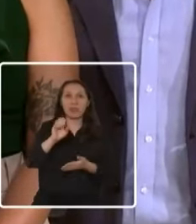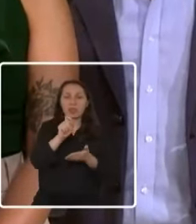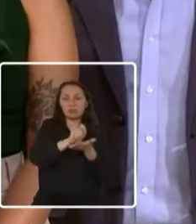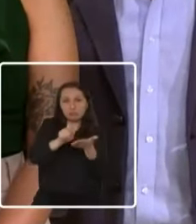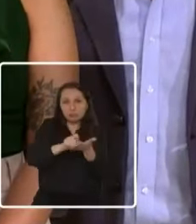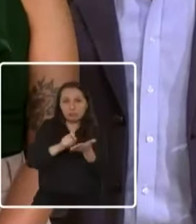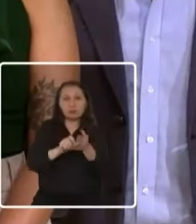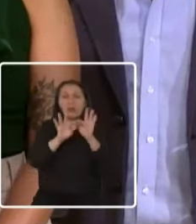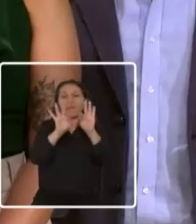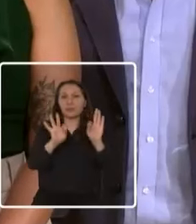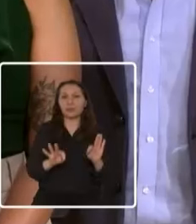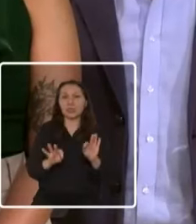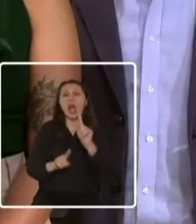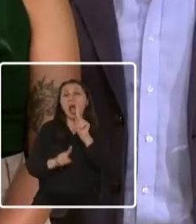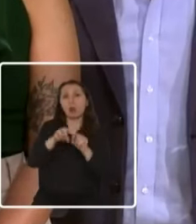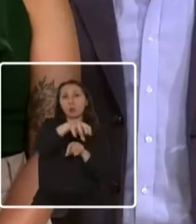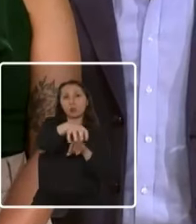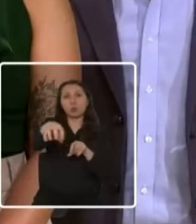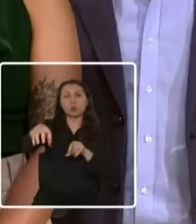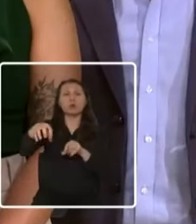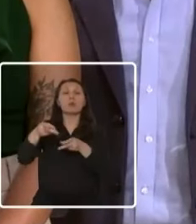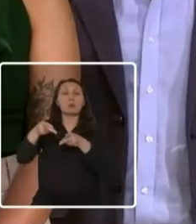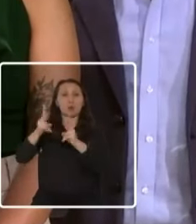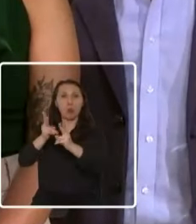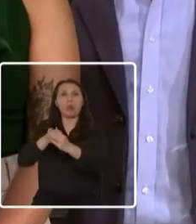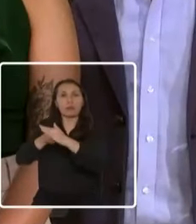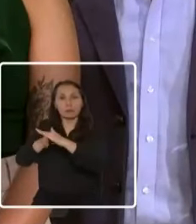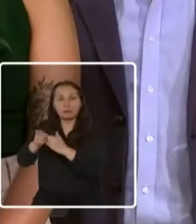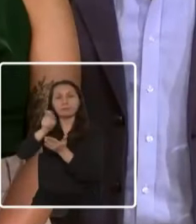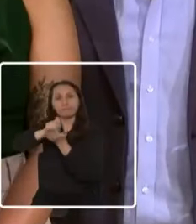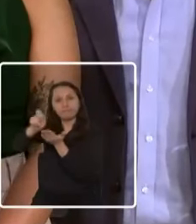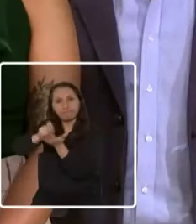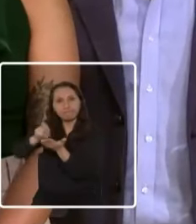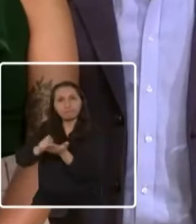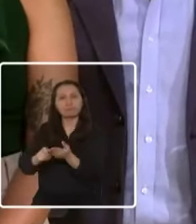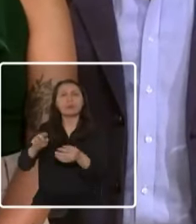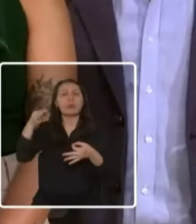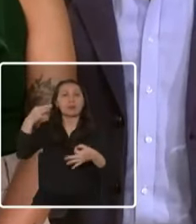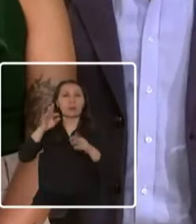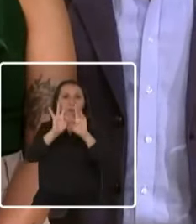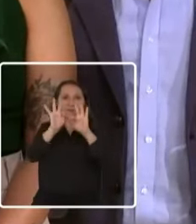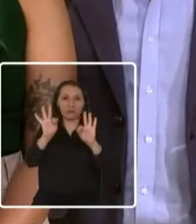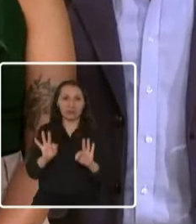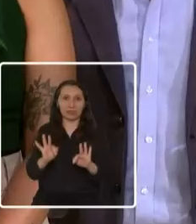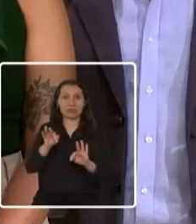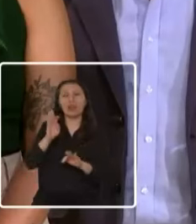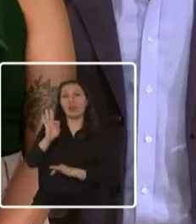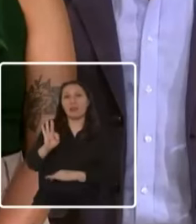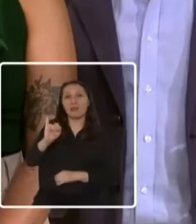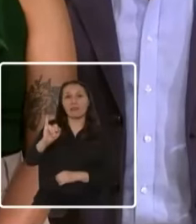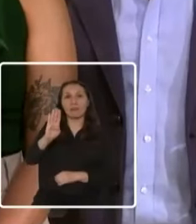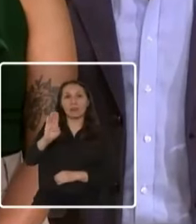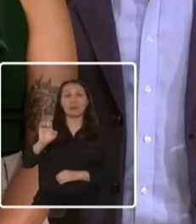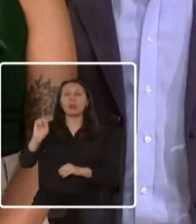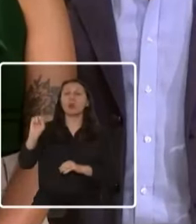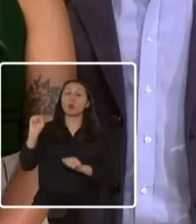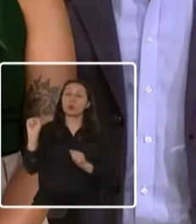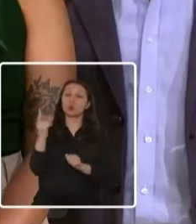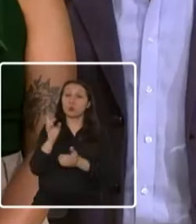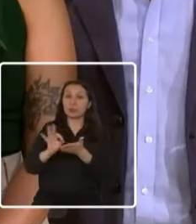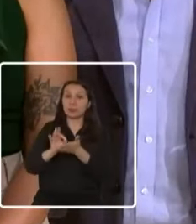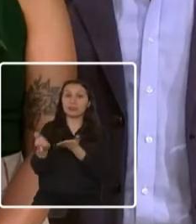algunos sectores de las comunas afectadas para la aplicación de la ficha FIBE y hemos acordado con la Subsecretaría de